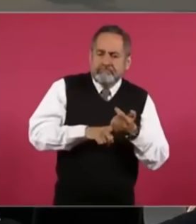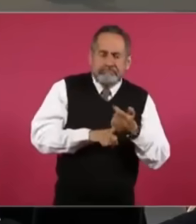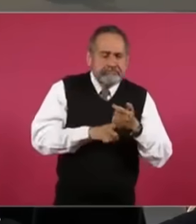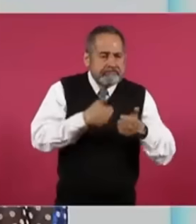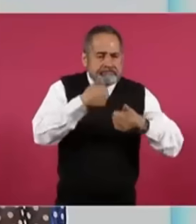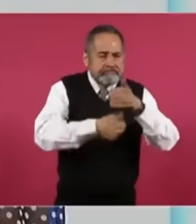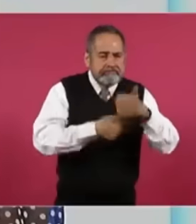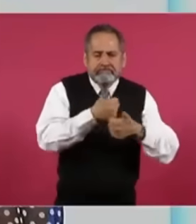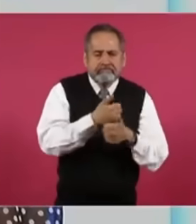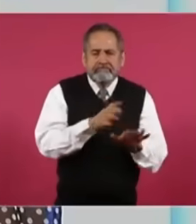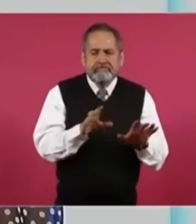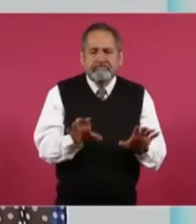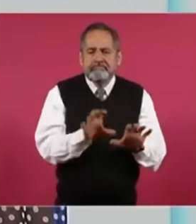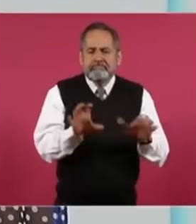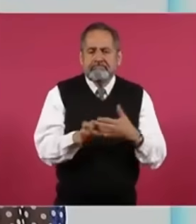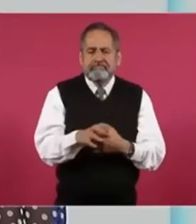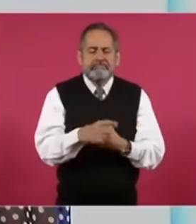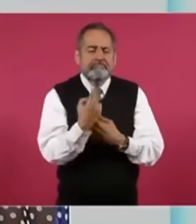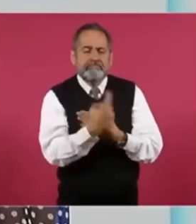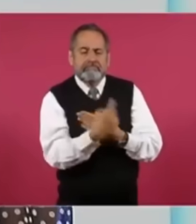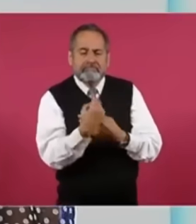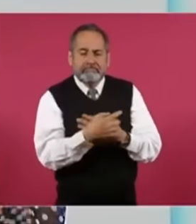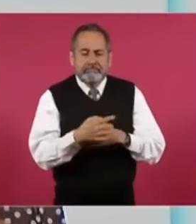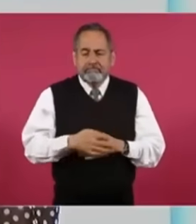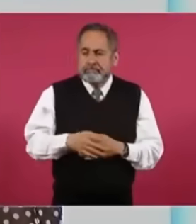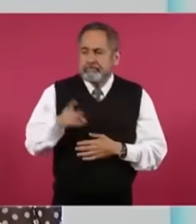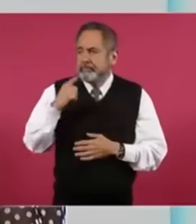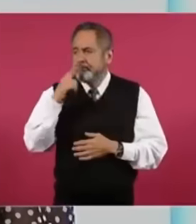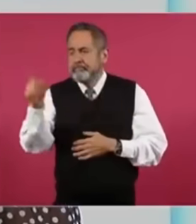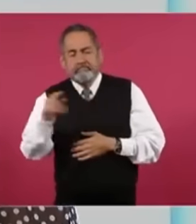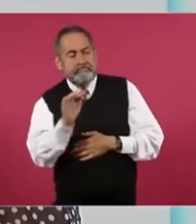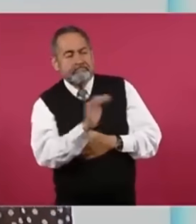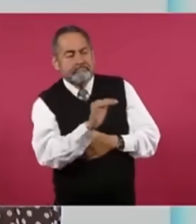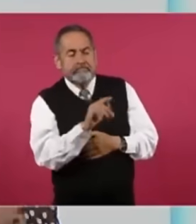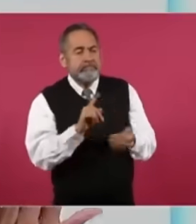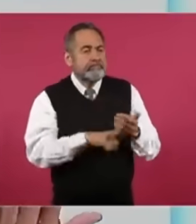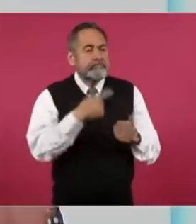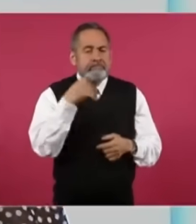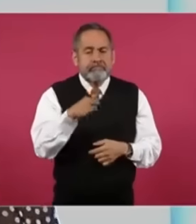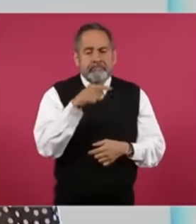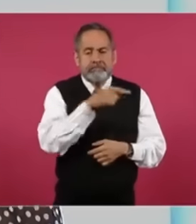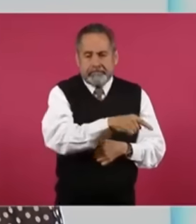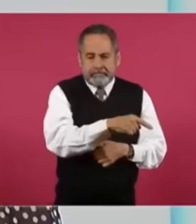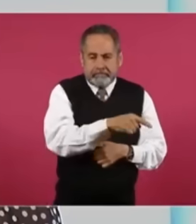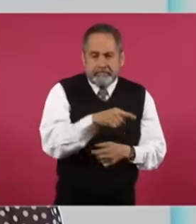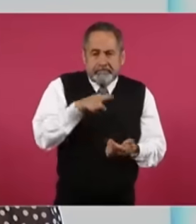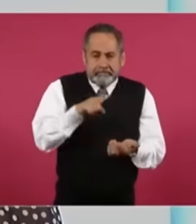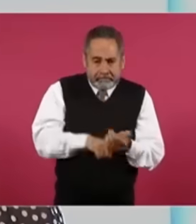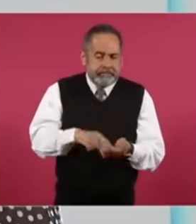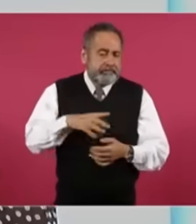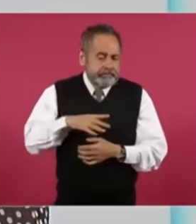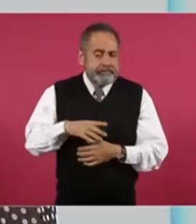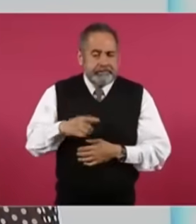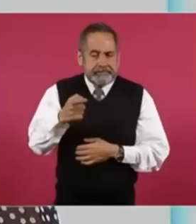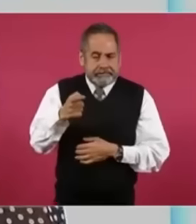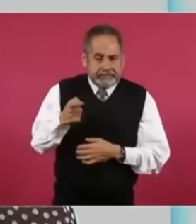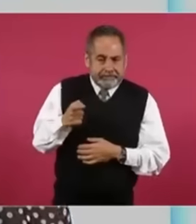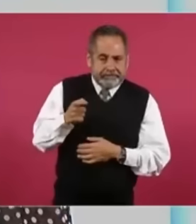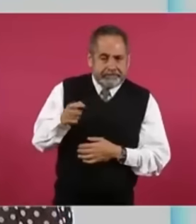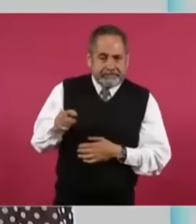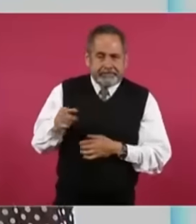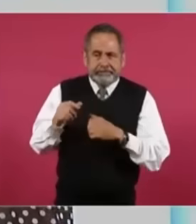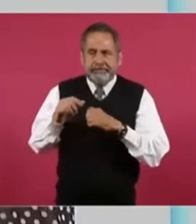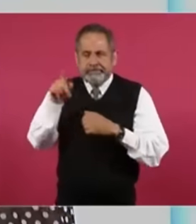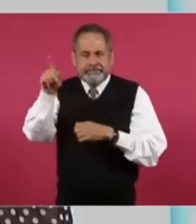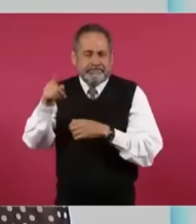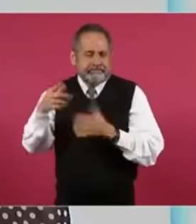de calumnias son las que denuncian cuentas y X ahí sí acciona y entonces las